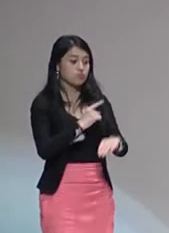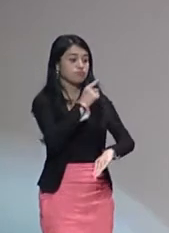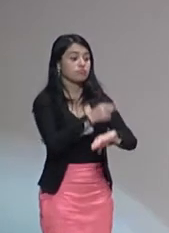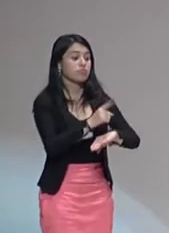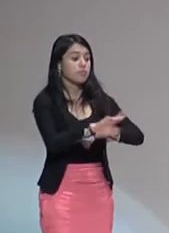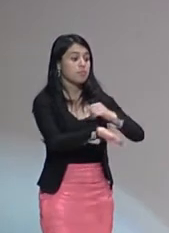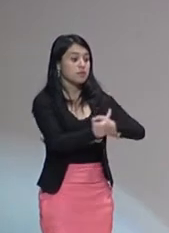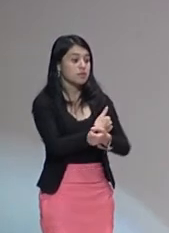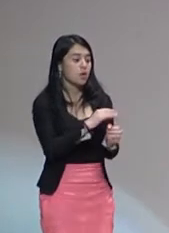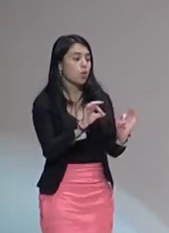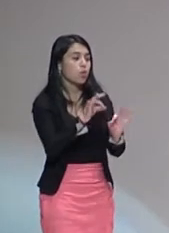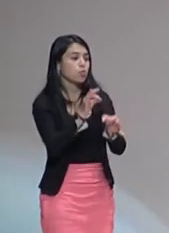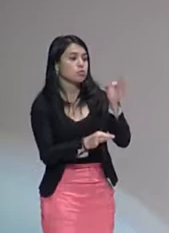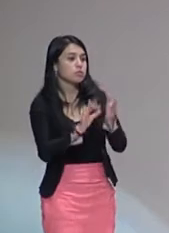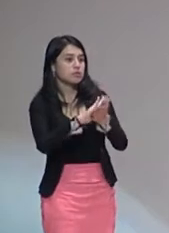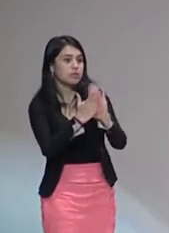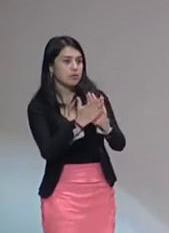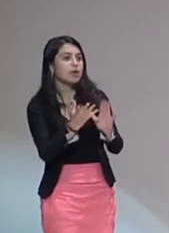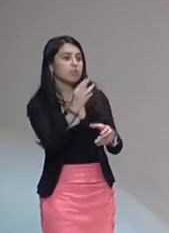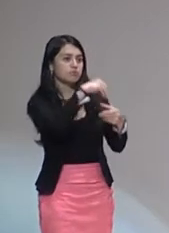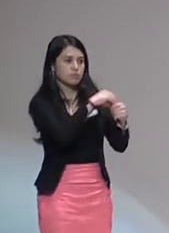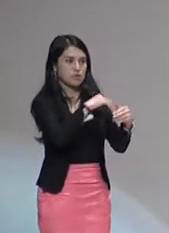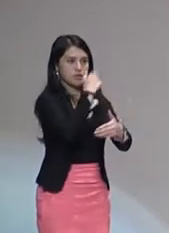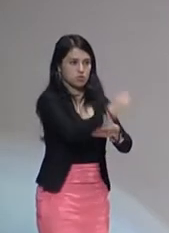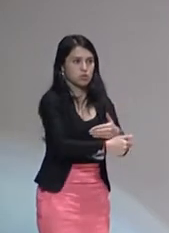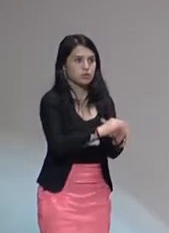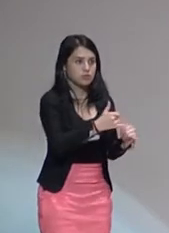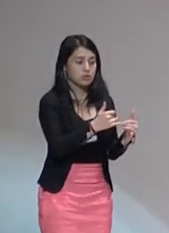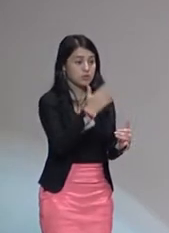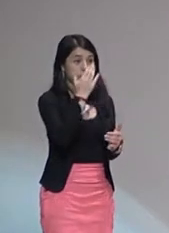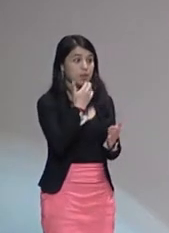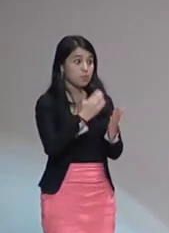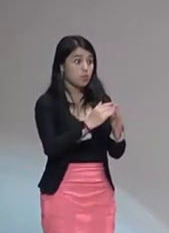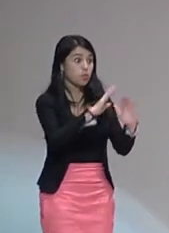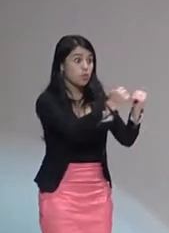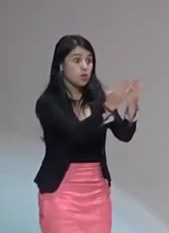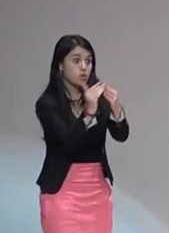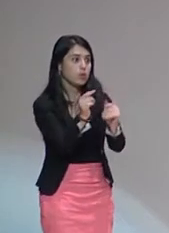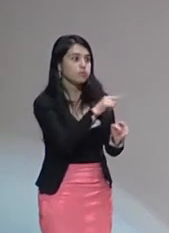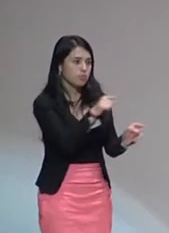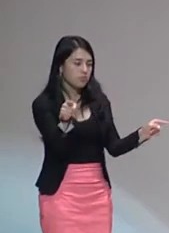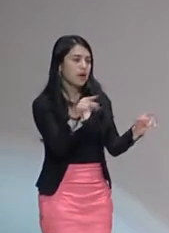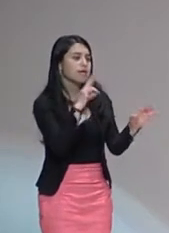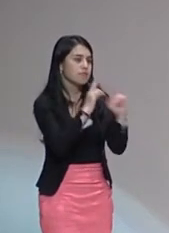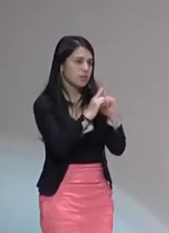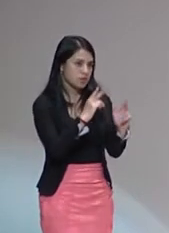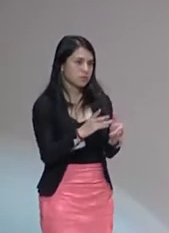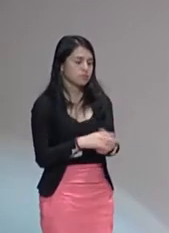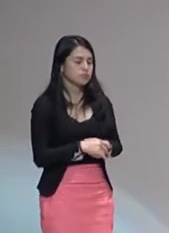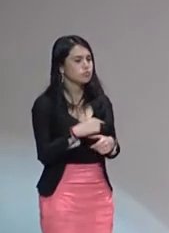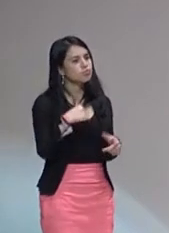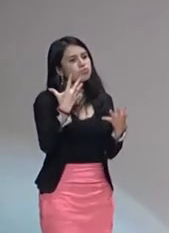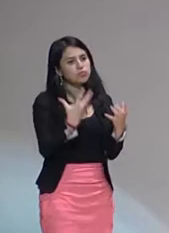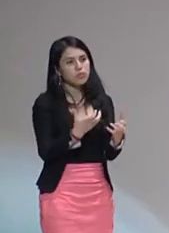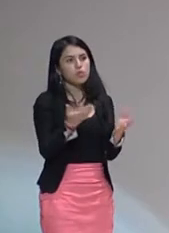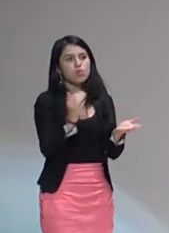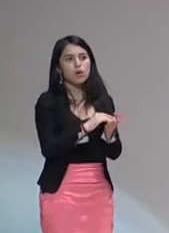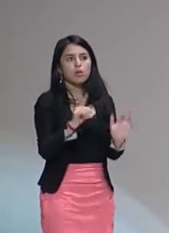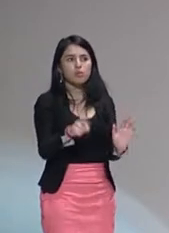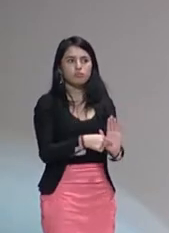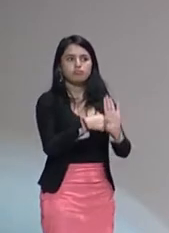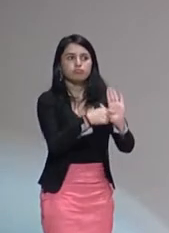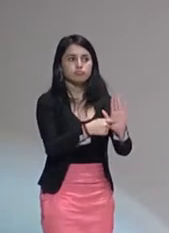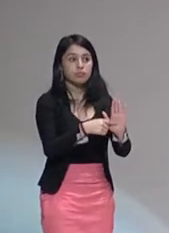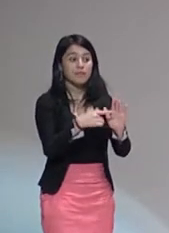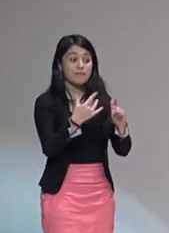policía, la justicia y demás, que es parte de la historia, pero en la restitución de estas pequeñas relaciones. Y hay algo en que yo quisiera resaltar acá para pasarles a